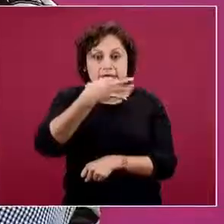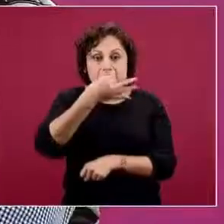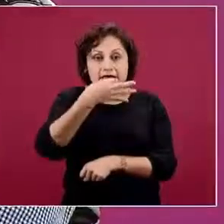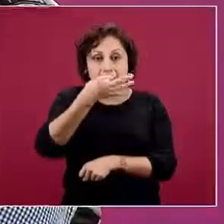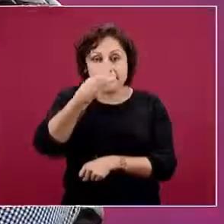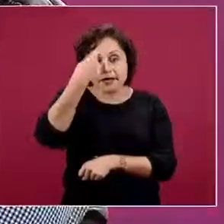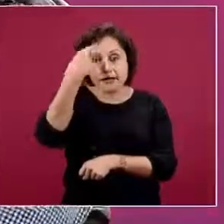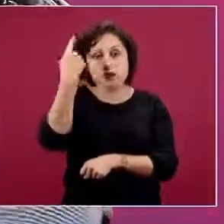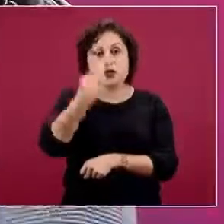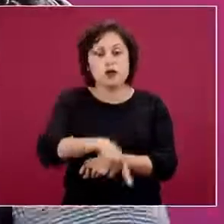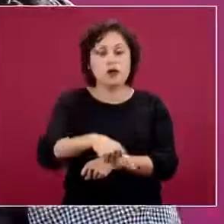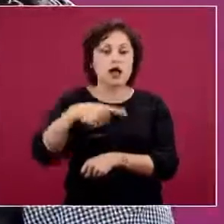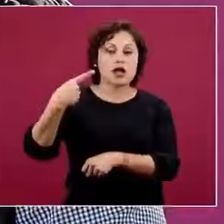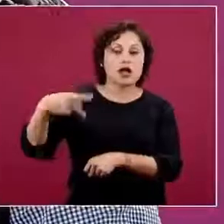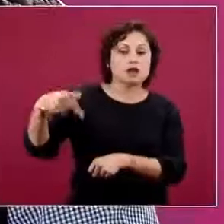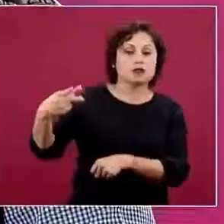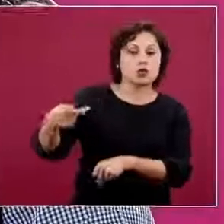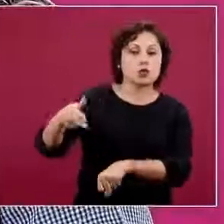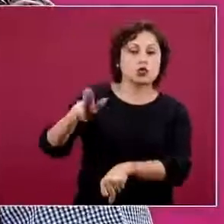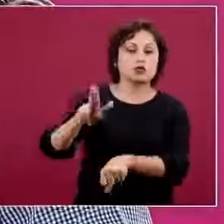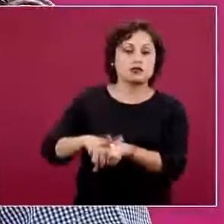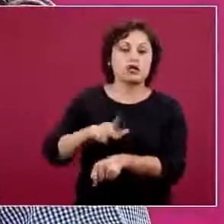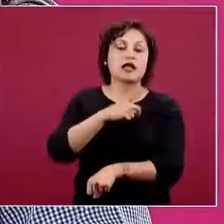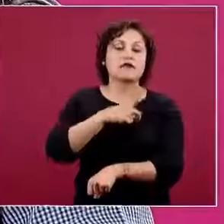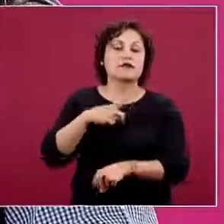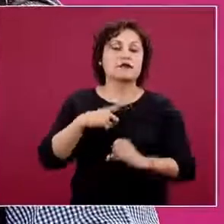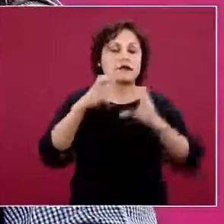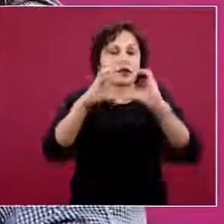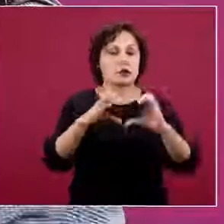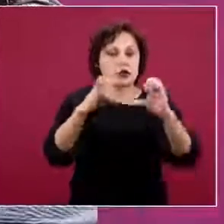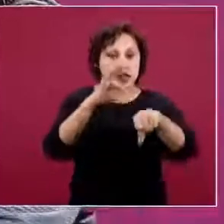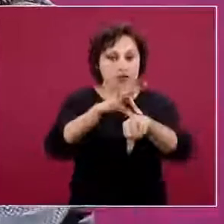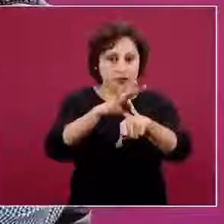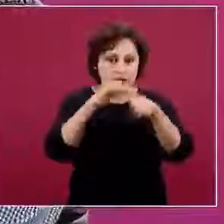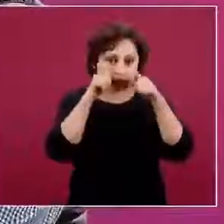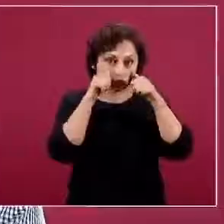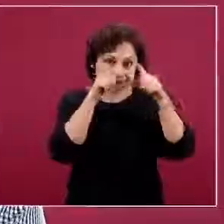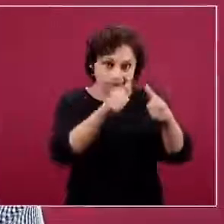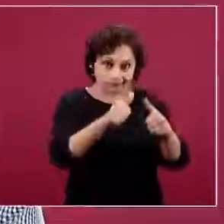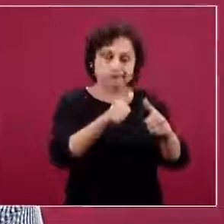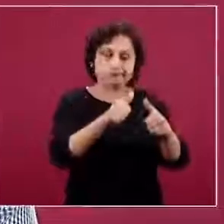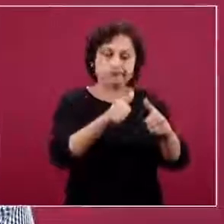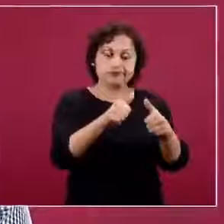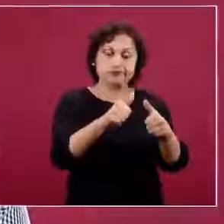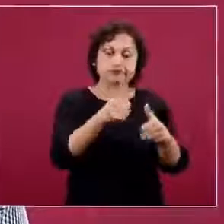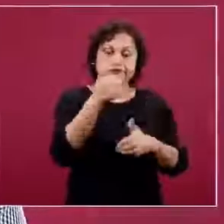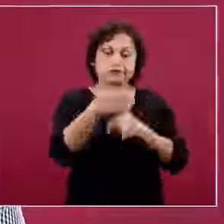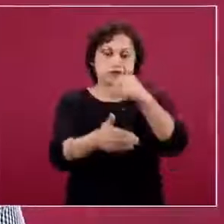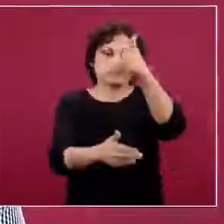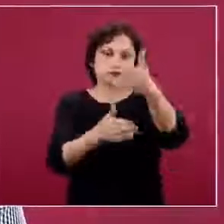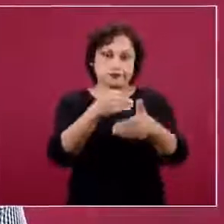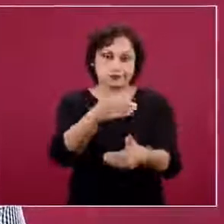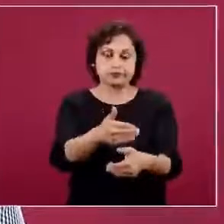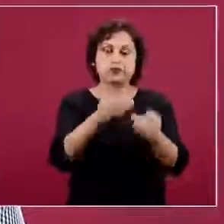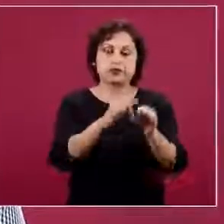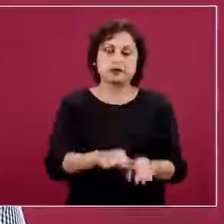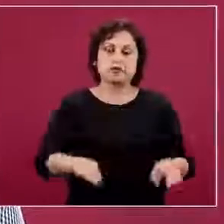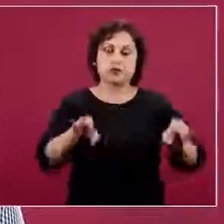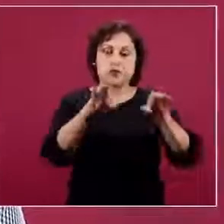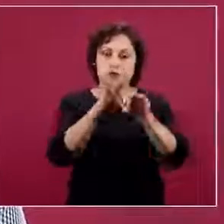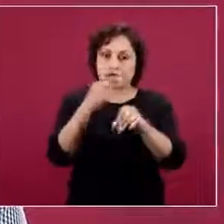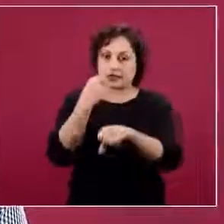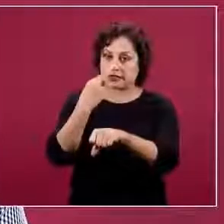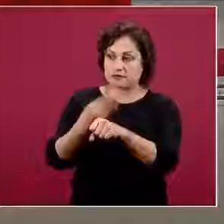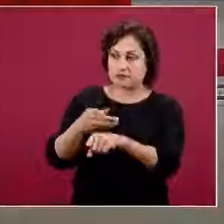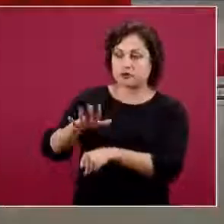especializados deben de utilizarse solo bajo indicación médica, pero sobre todo el seguimiento adecuado y necesario que